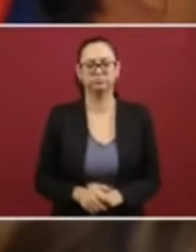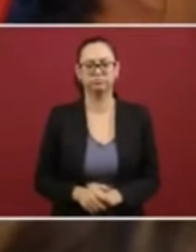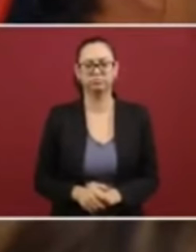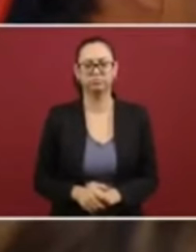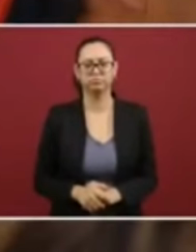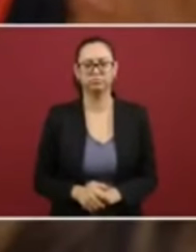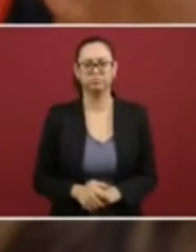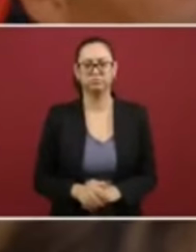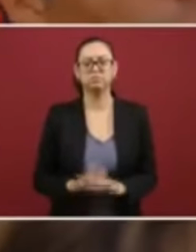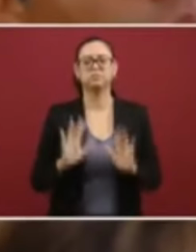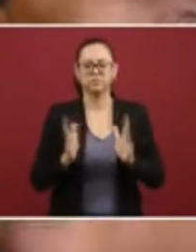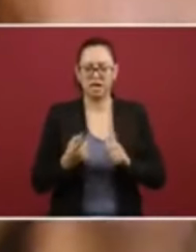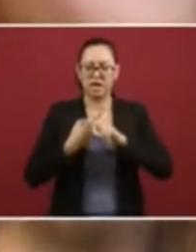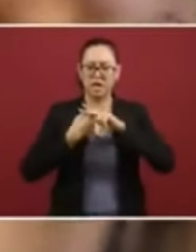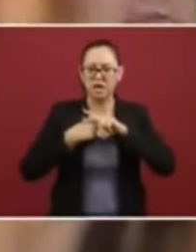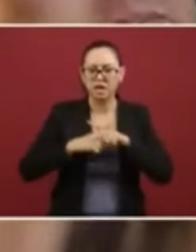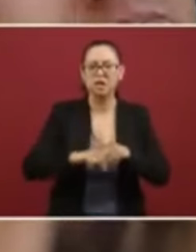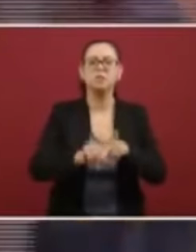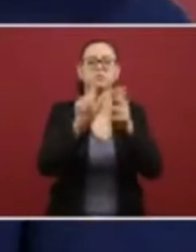Que ya empezamos a limpiar.